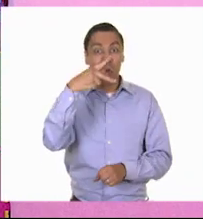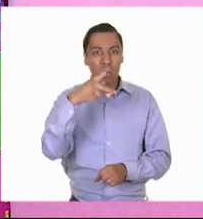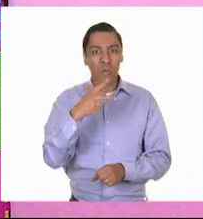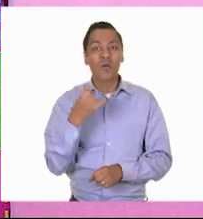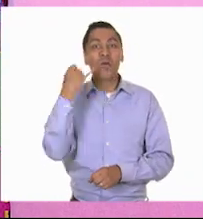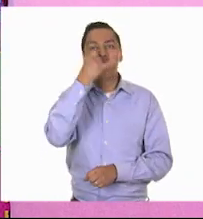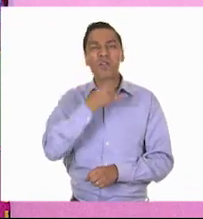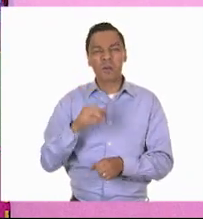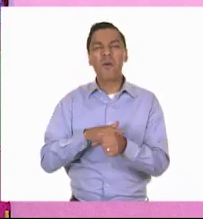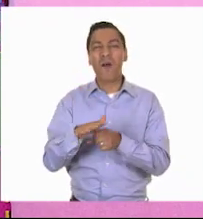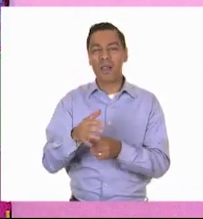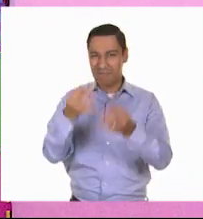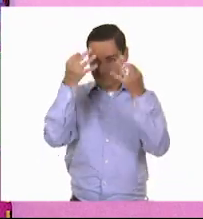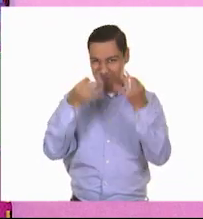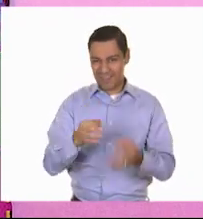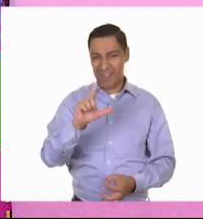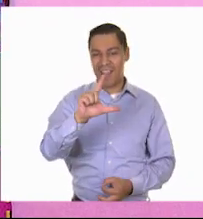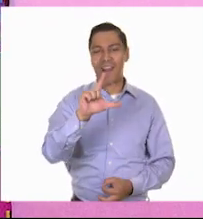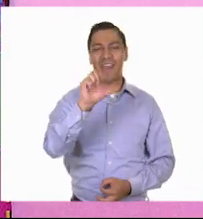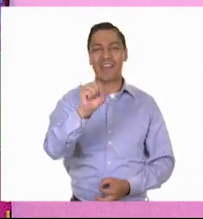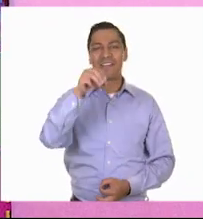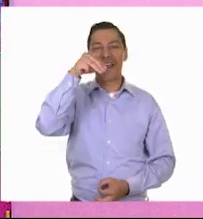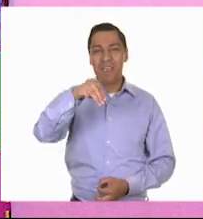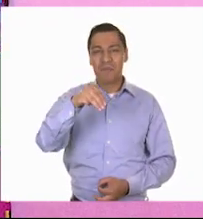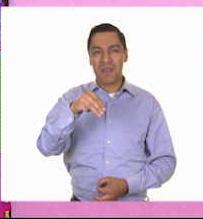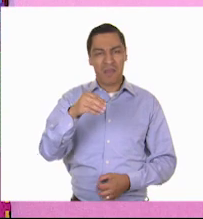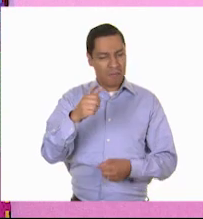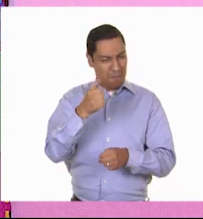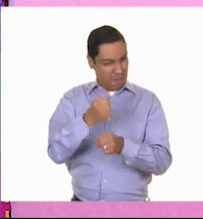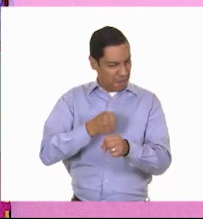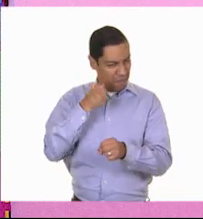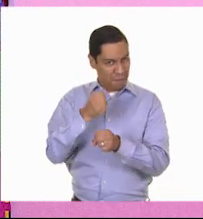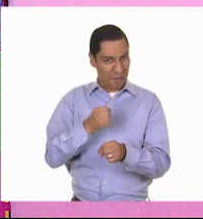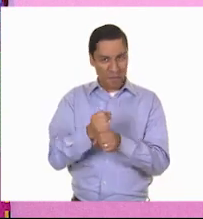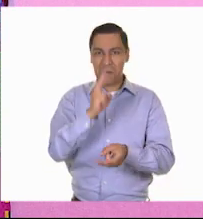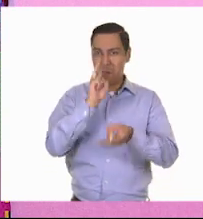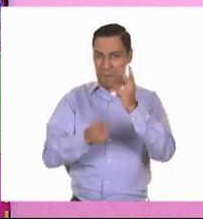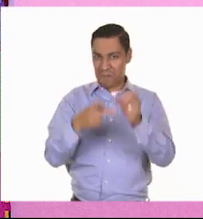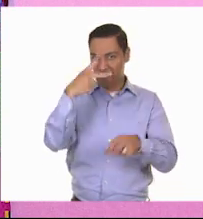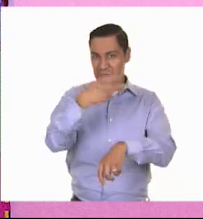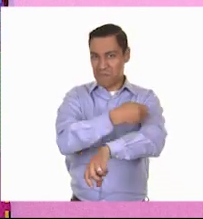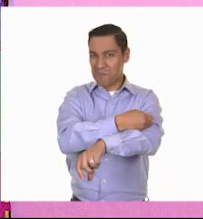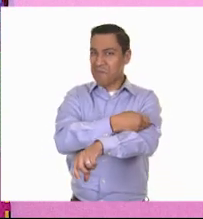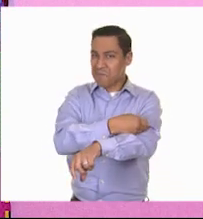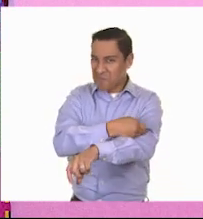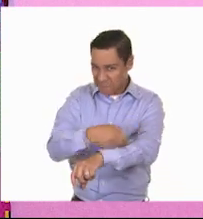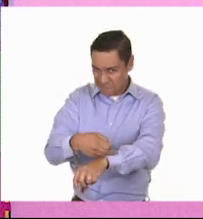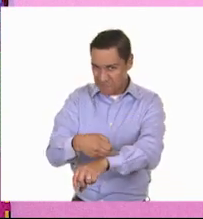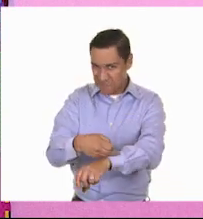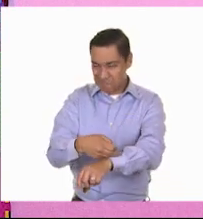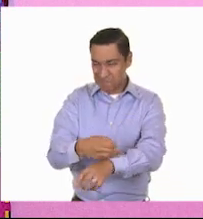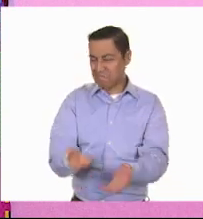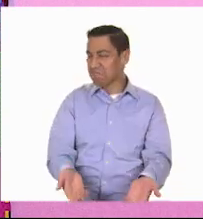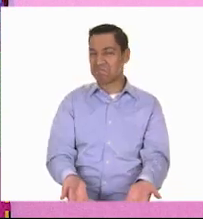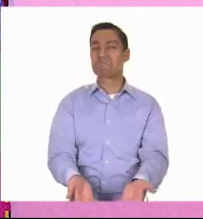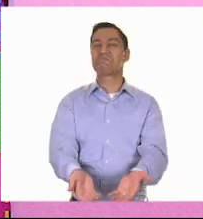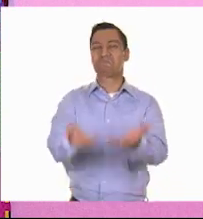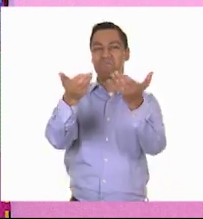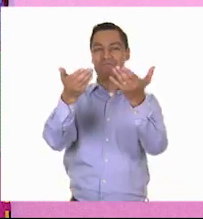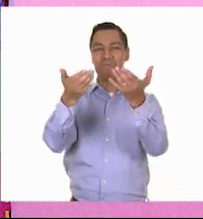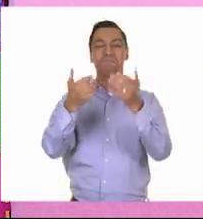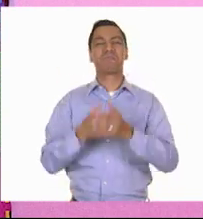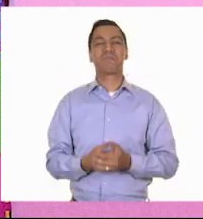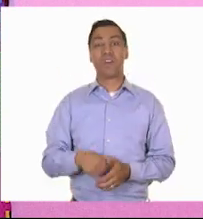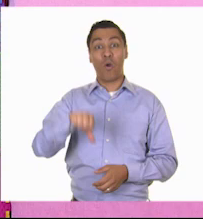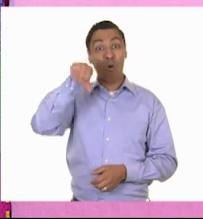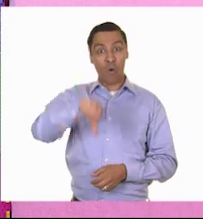en tu lengua materna. Listo, terminamos. Esto fue Para Comprender Mejor, Leer y Resumir